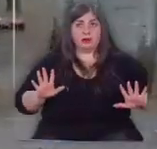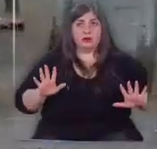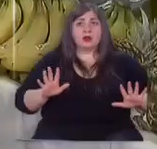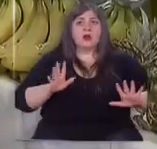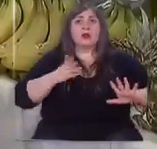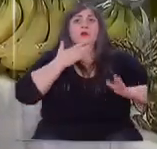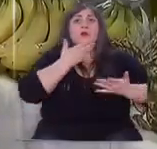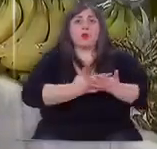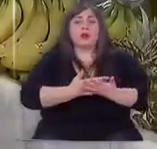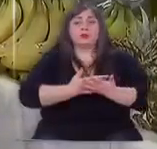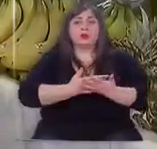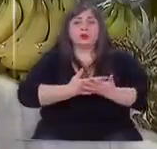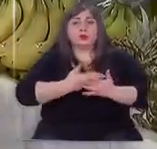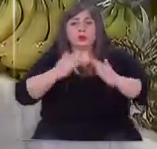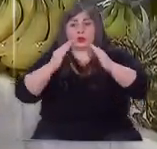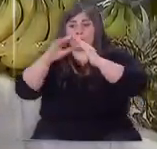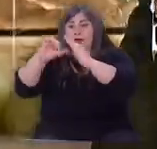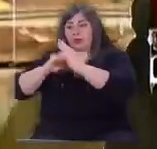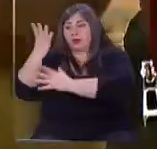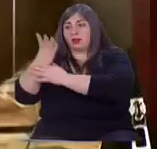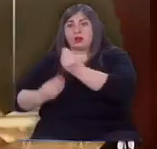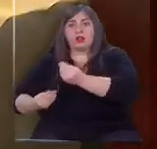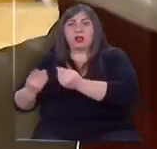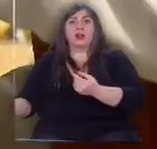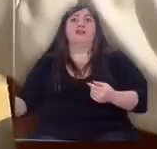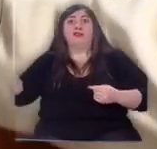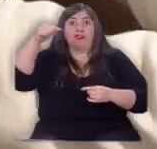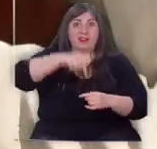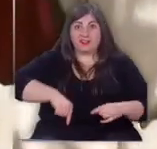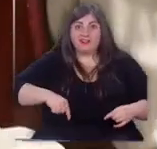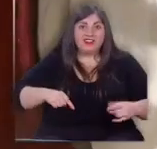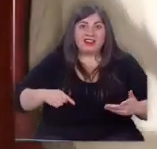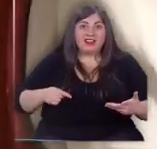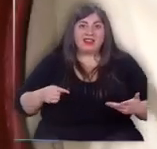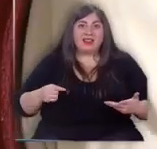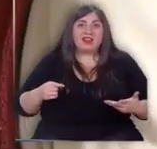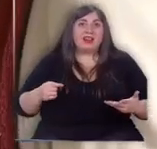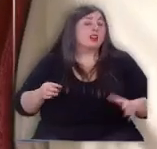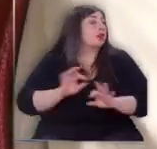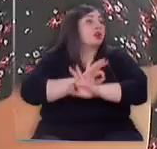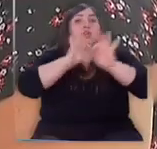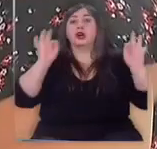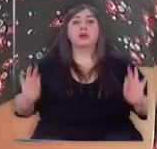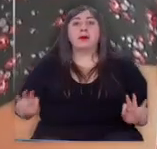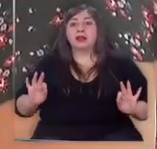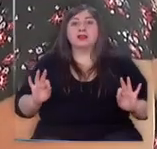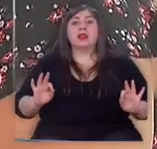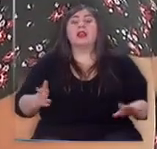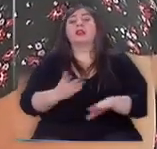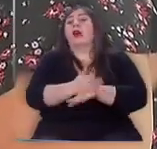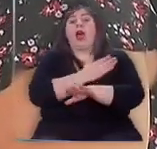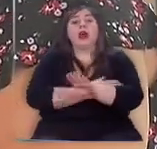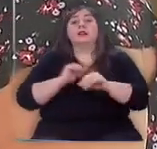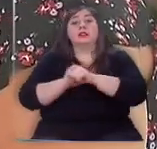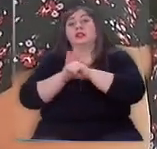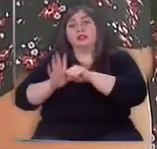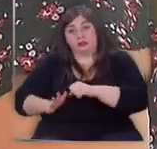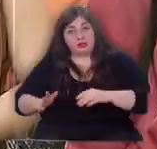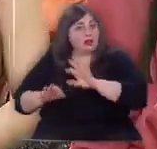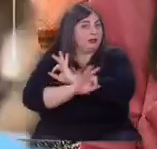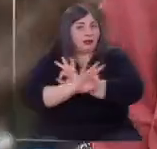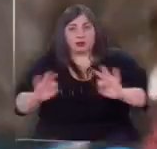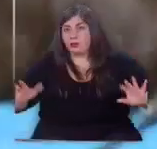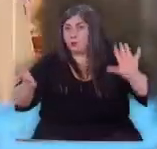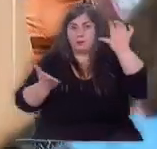cuando se levanta la cuarentena, no podés volver a la normalidad de antes del coronavirus. En